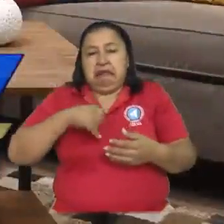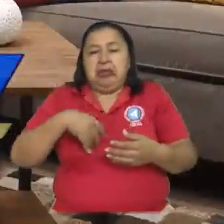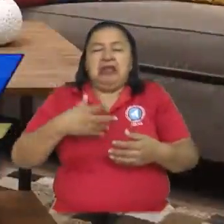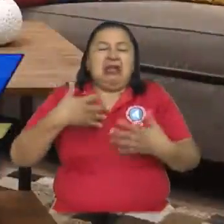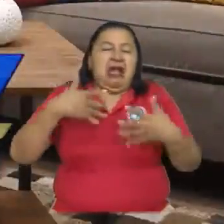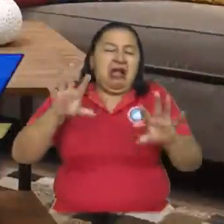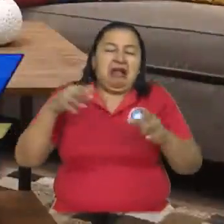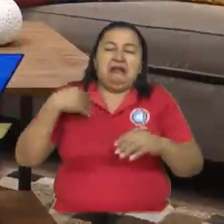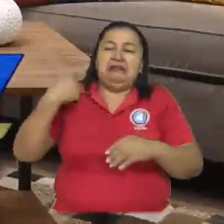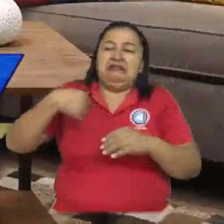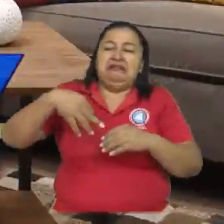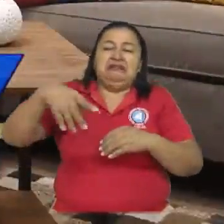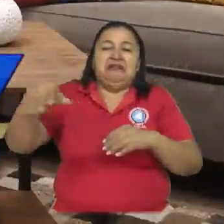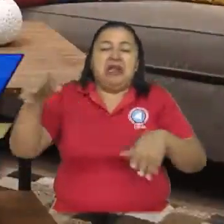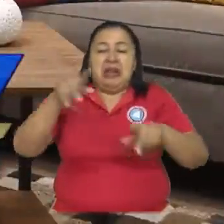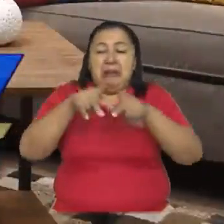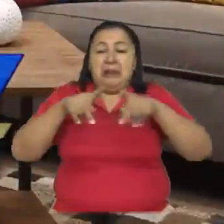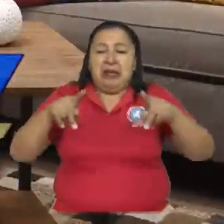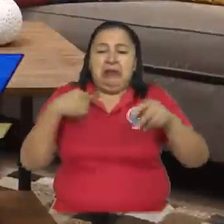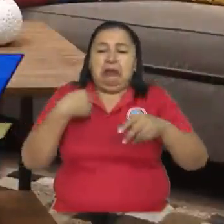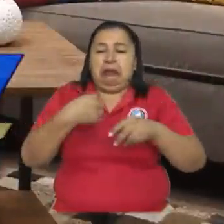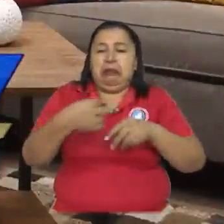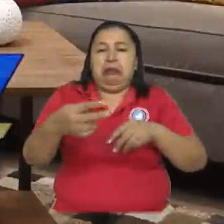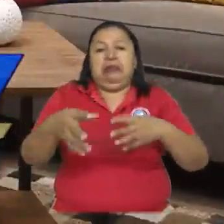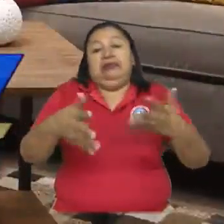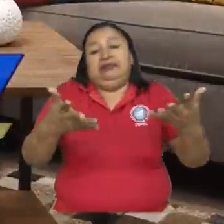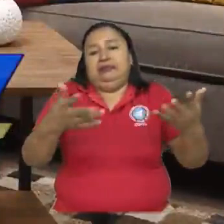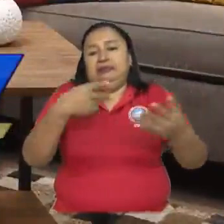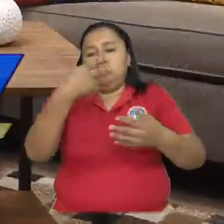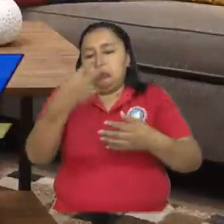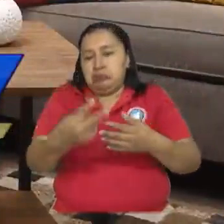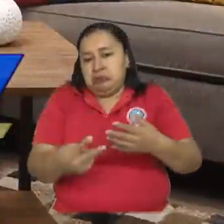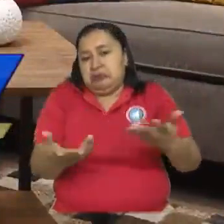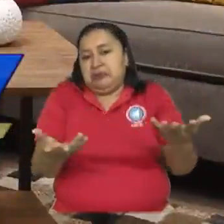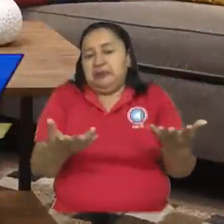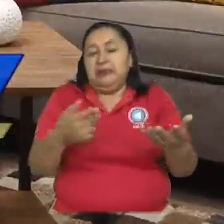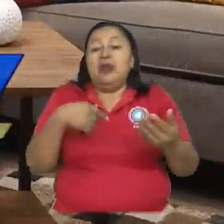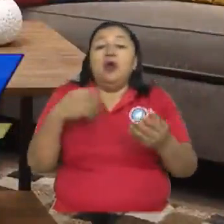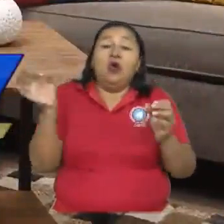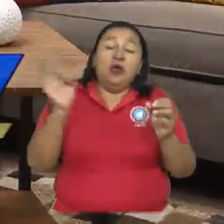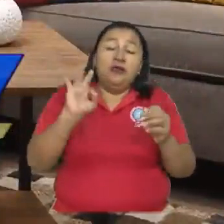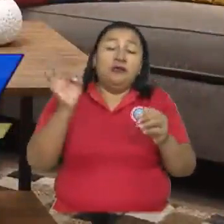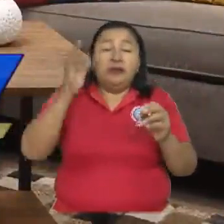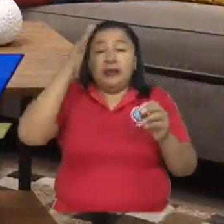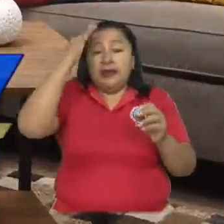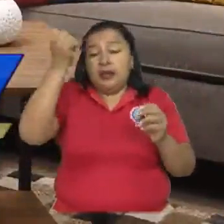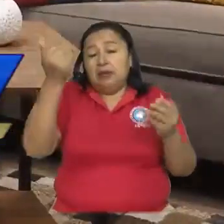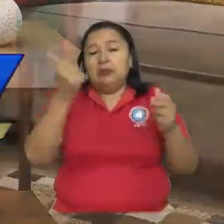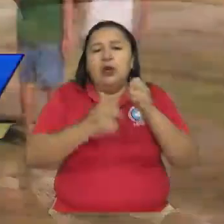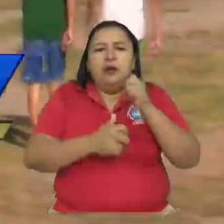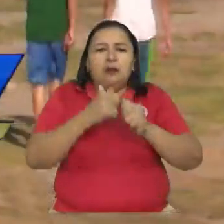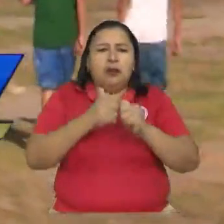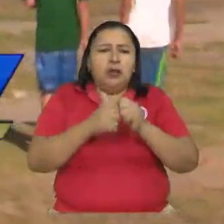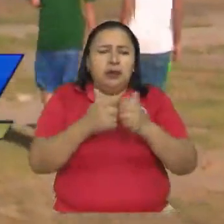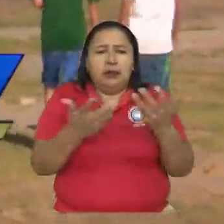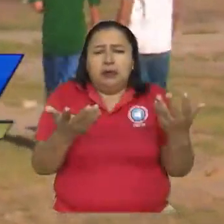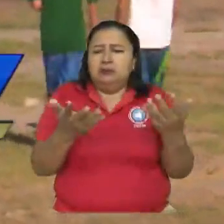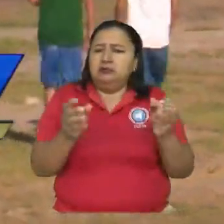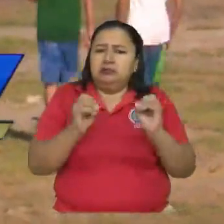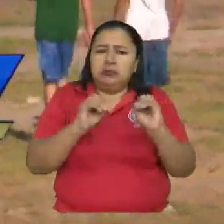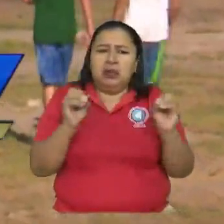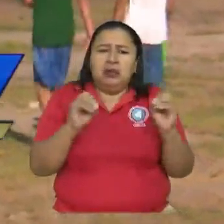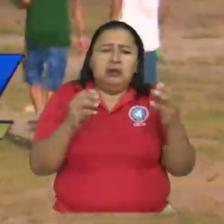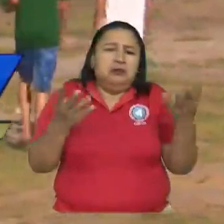las playas. Pero en términos generales, ¿verdad?, en términos de incidencia, de que hubo algún